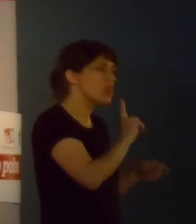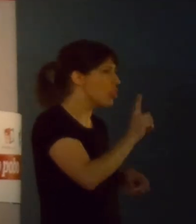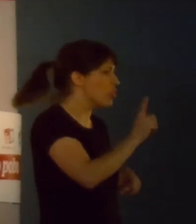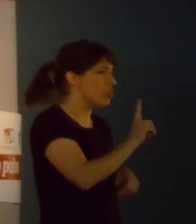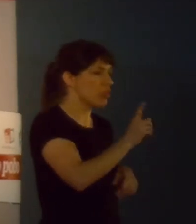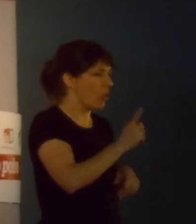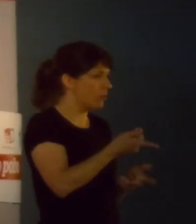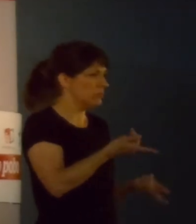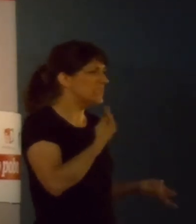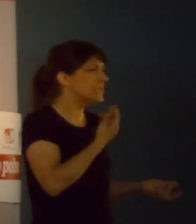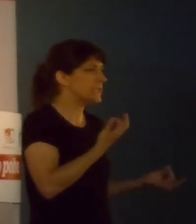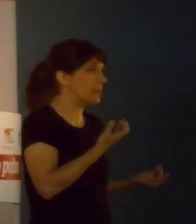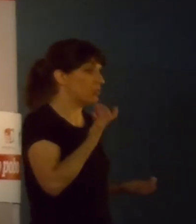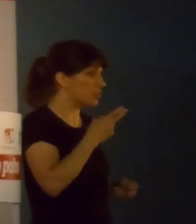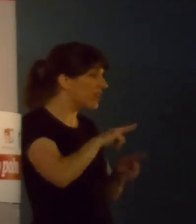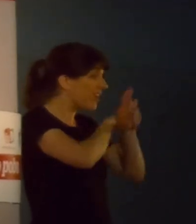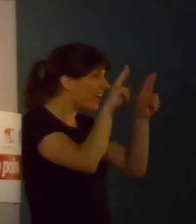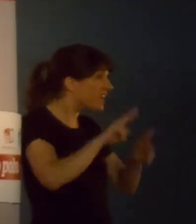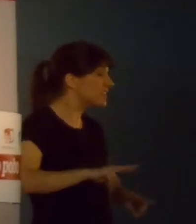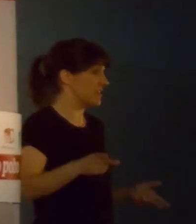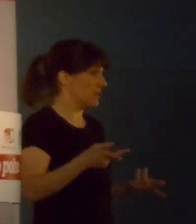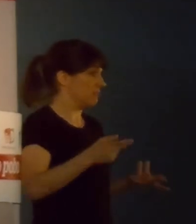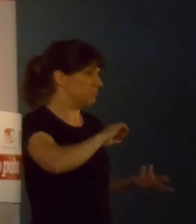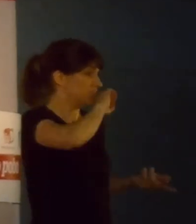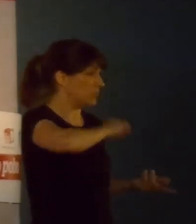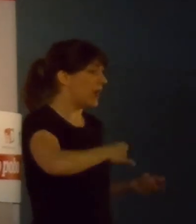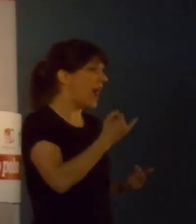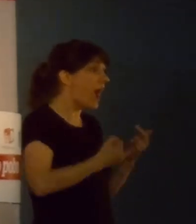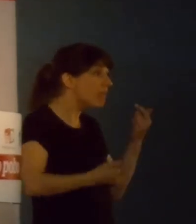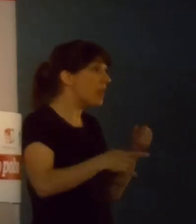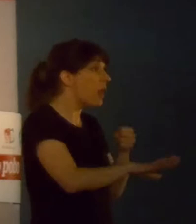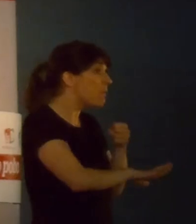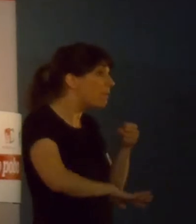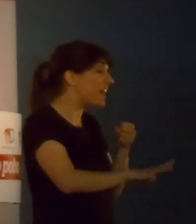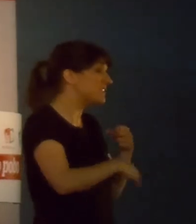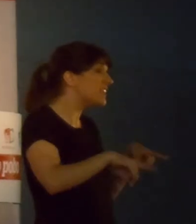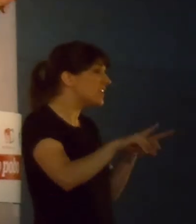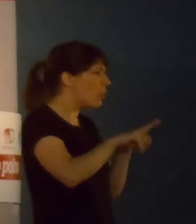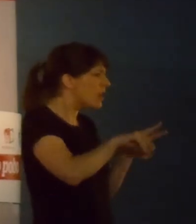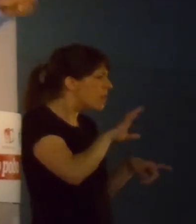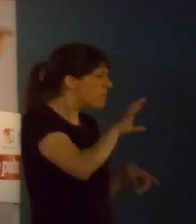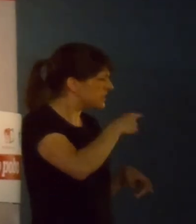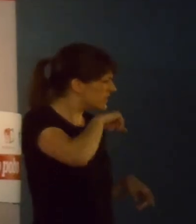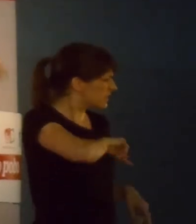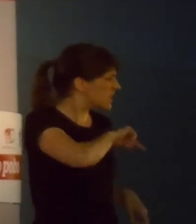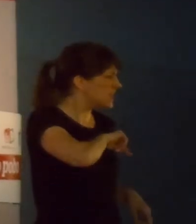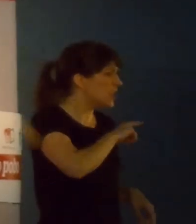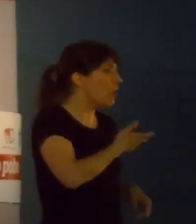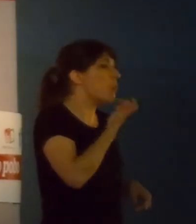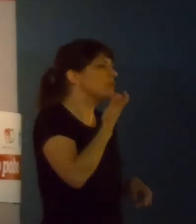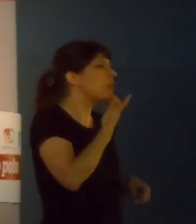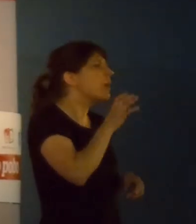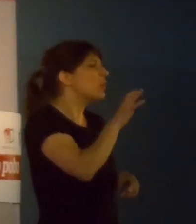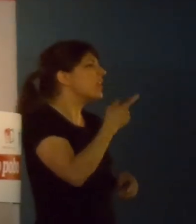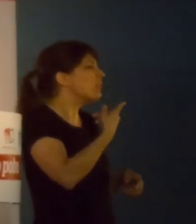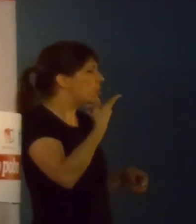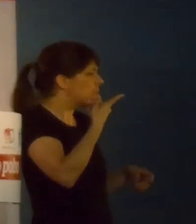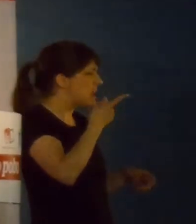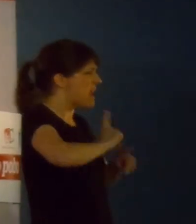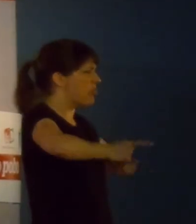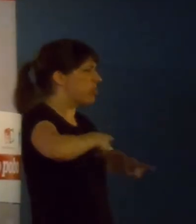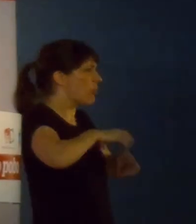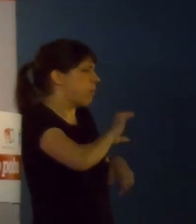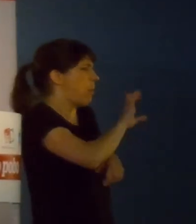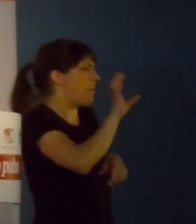lo tanto, o internacionalismo arranca da afirmación da existencia da nación e non dun estado que nega a nación. Eso non é